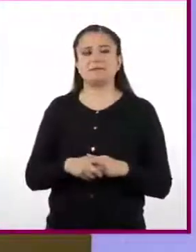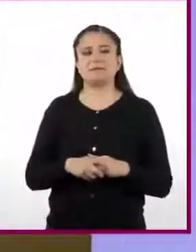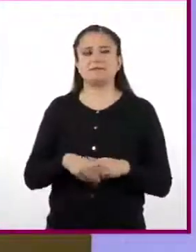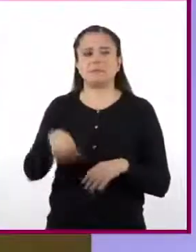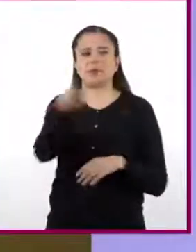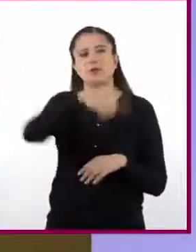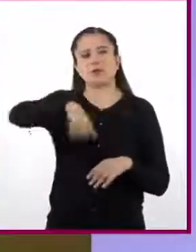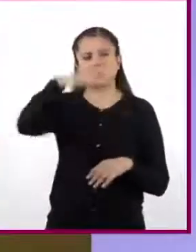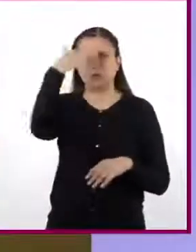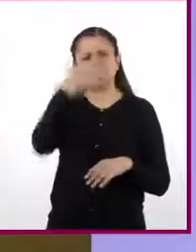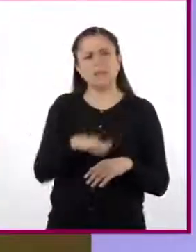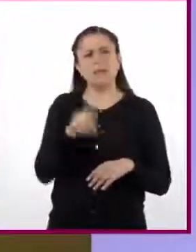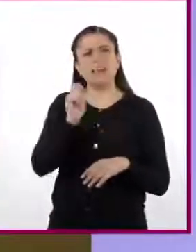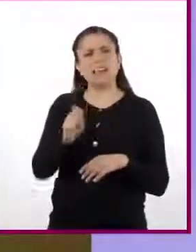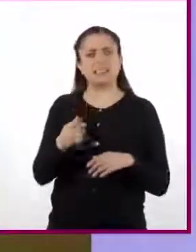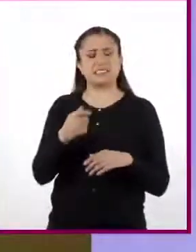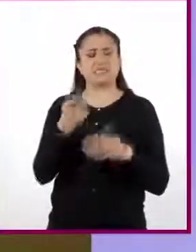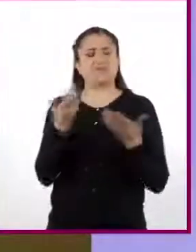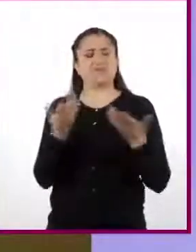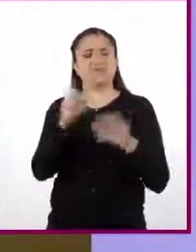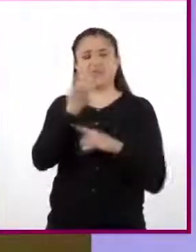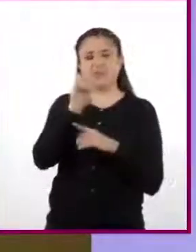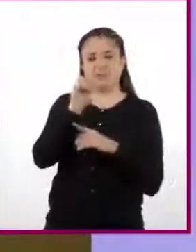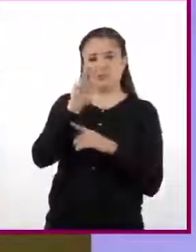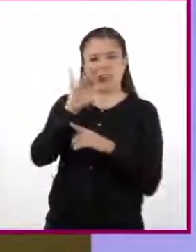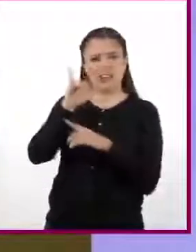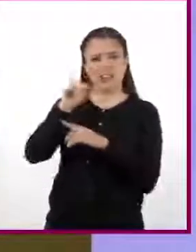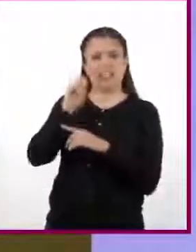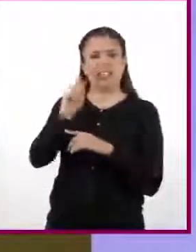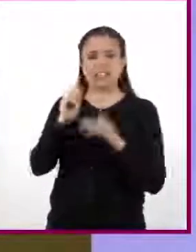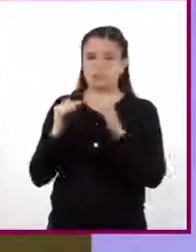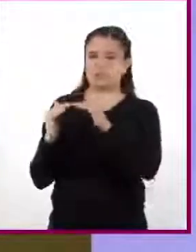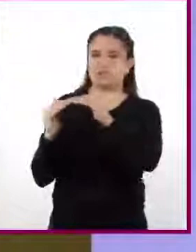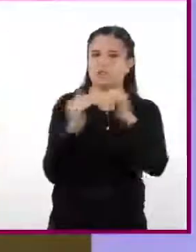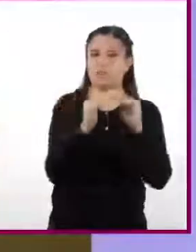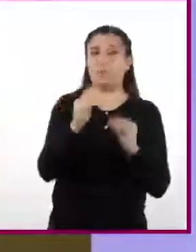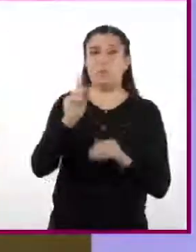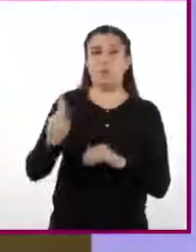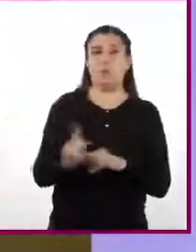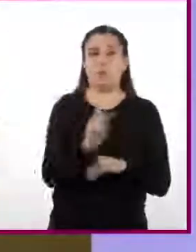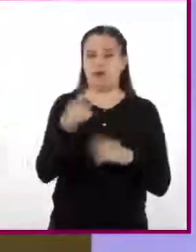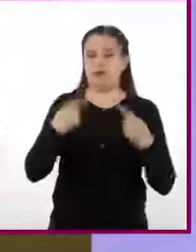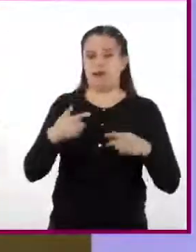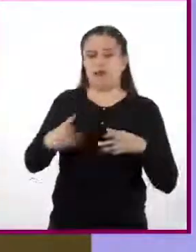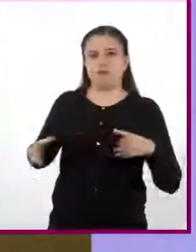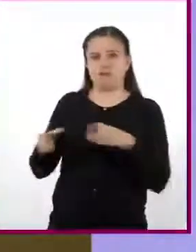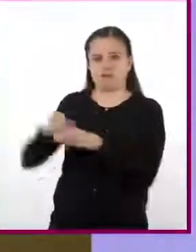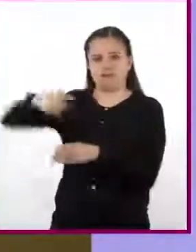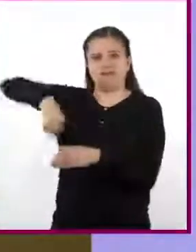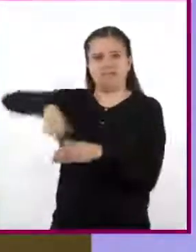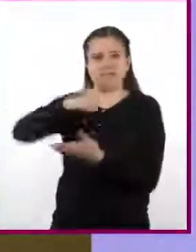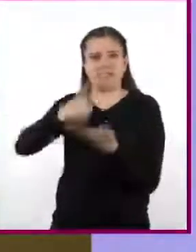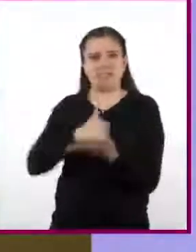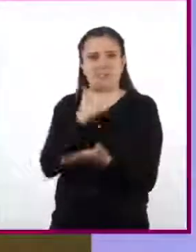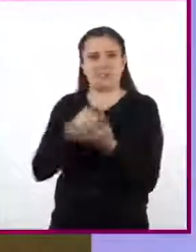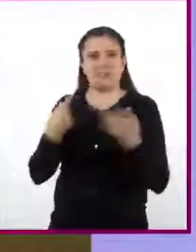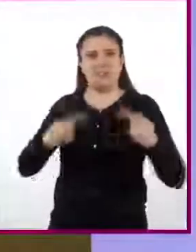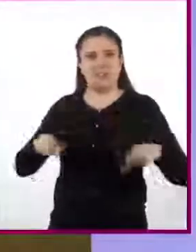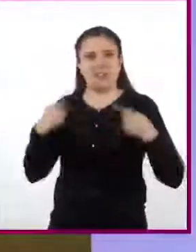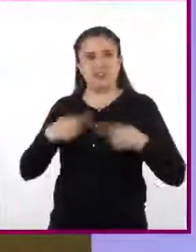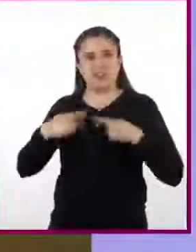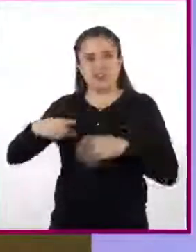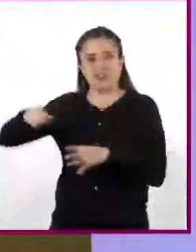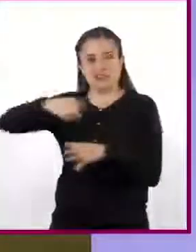Como sabemos, la democracia significa que el poder pertenece al pueblo, es decir, a los ciudadanos. En